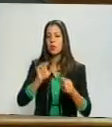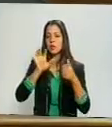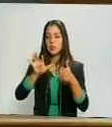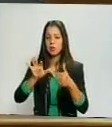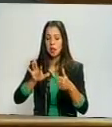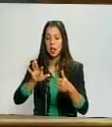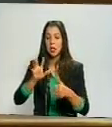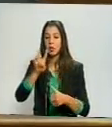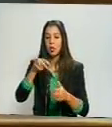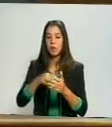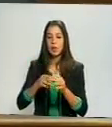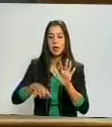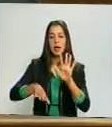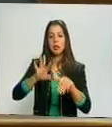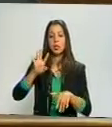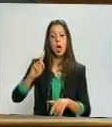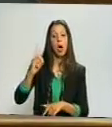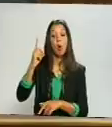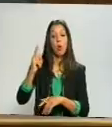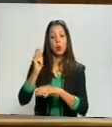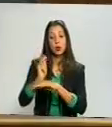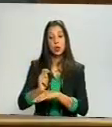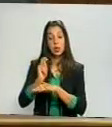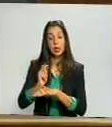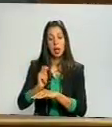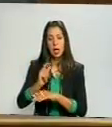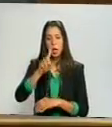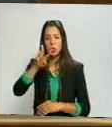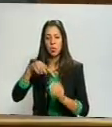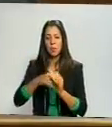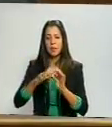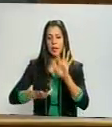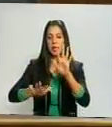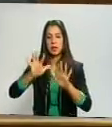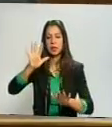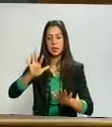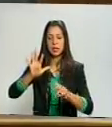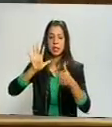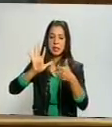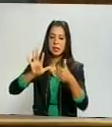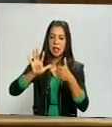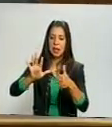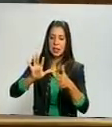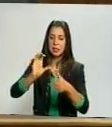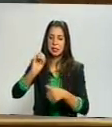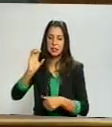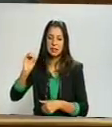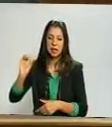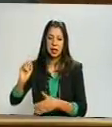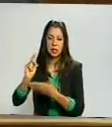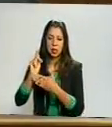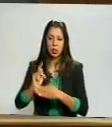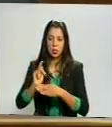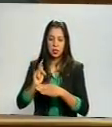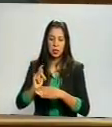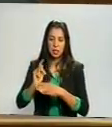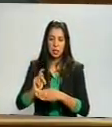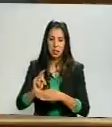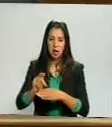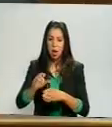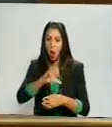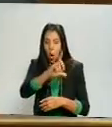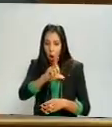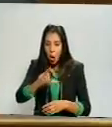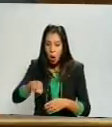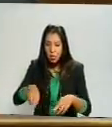1. Una tonelada solamente, y 2015, 600 kilos. El solo tener el arco minero de